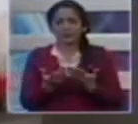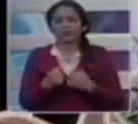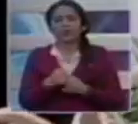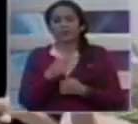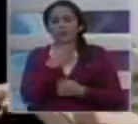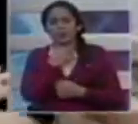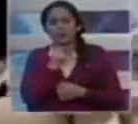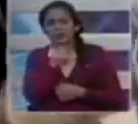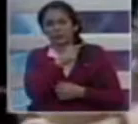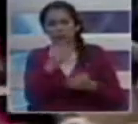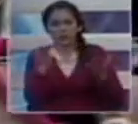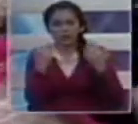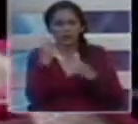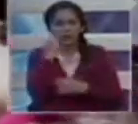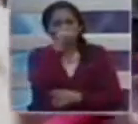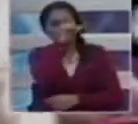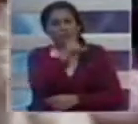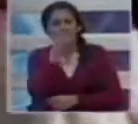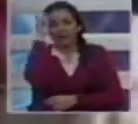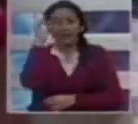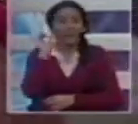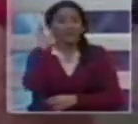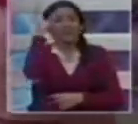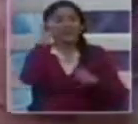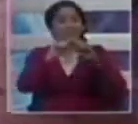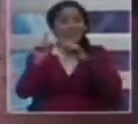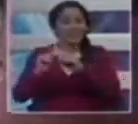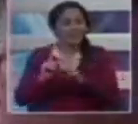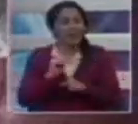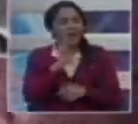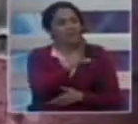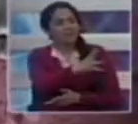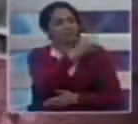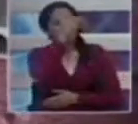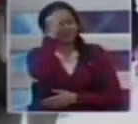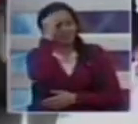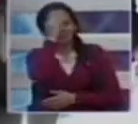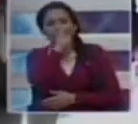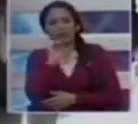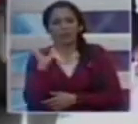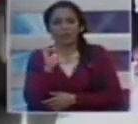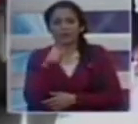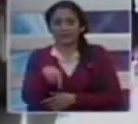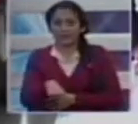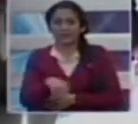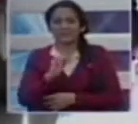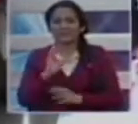allá, y que creo que era bueno traerlo para Cuenca y aparte empezar a buscar